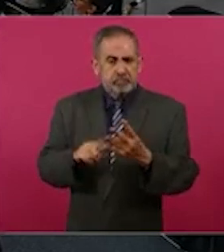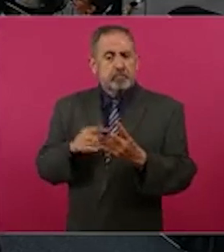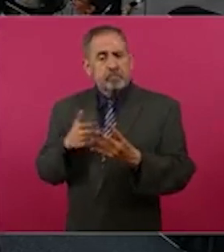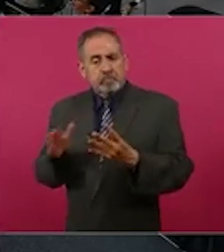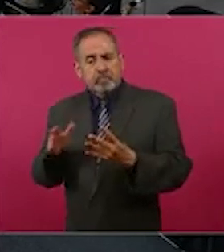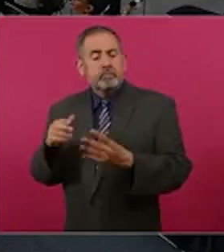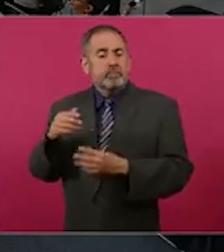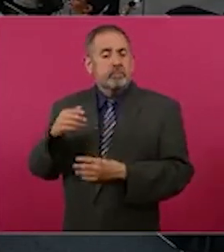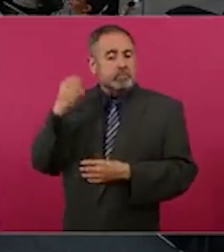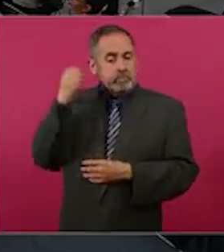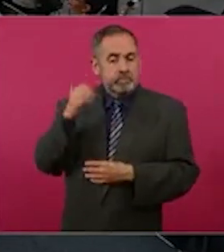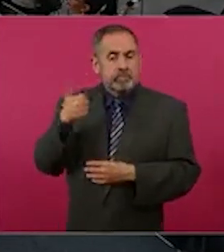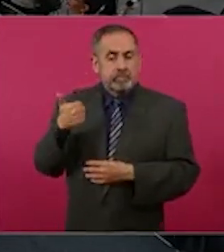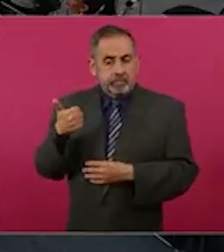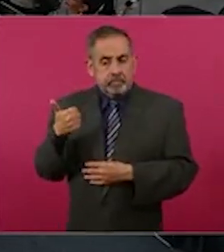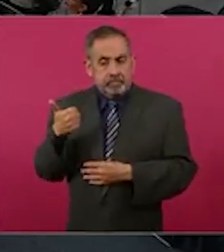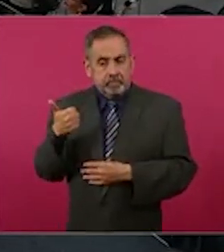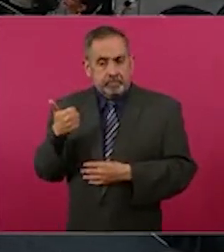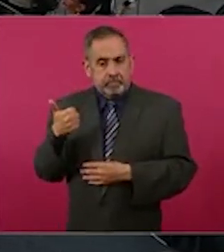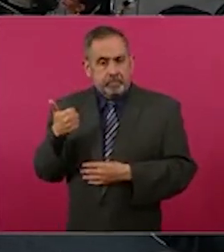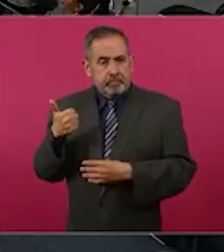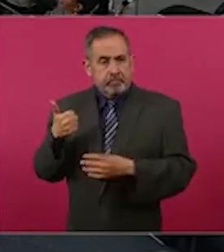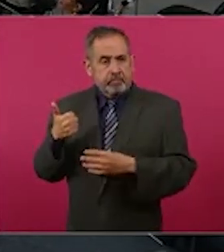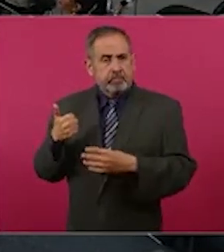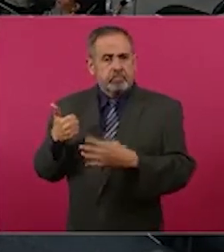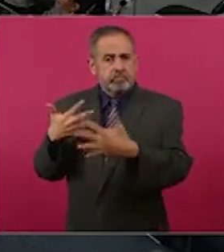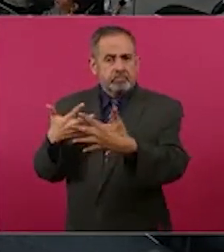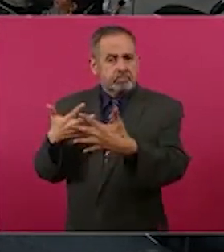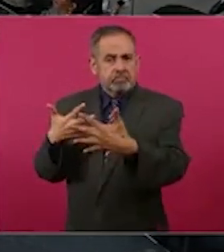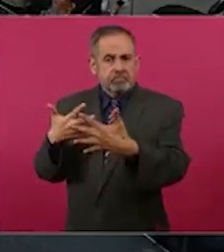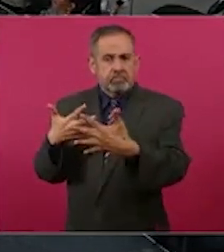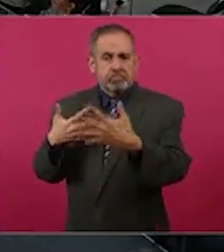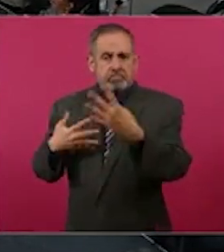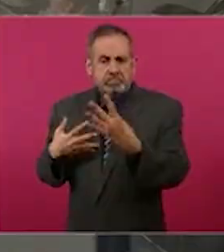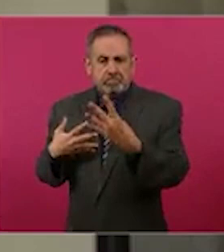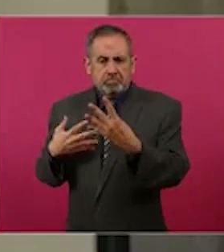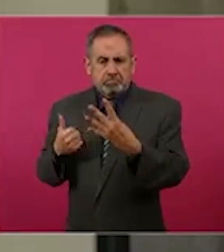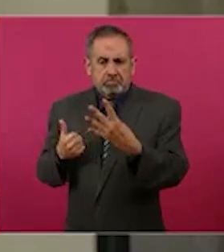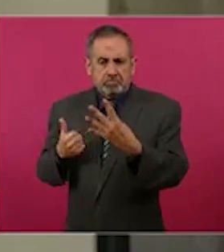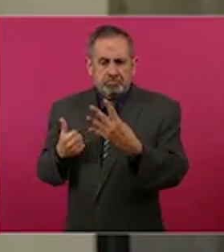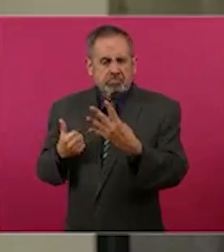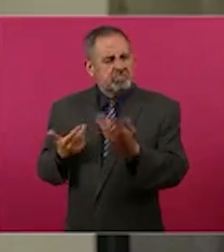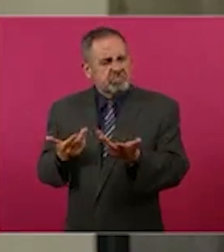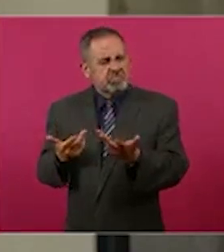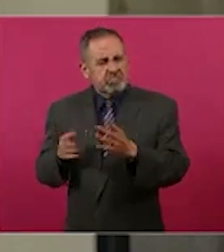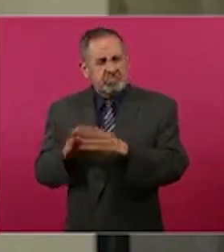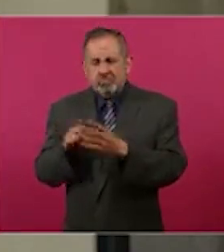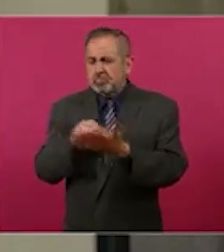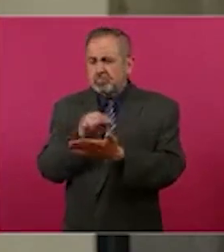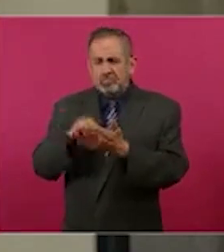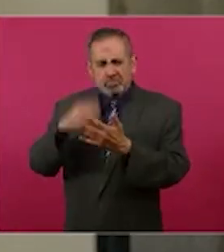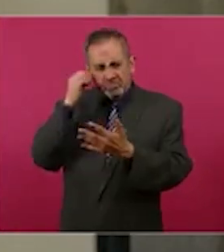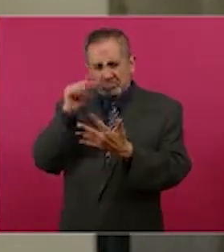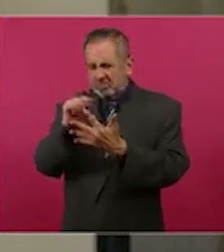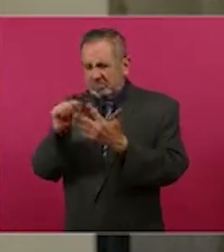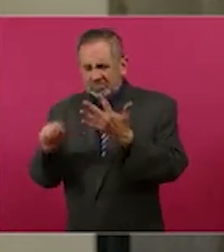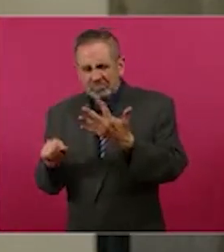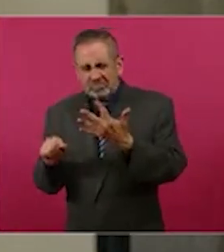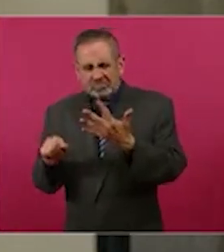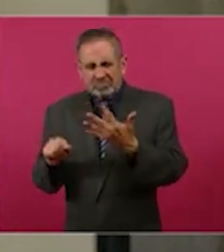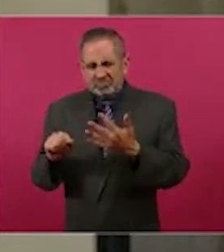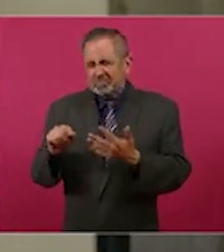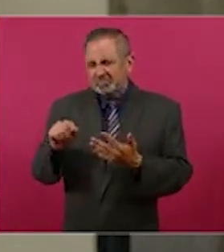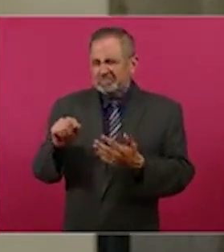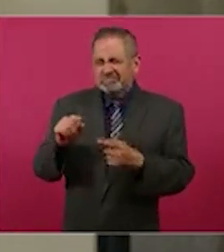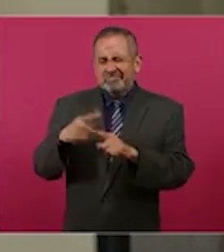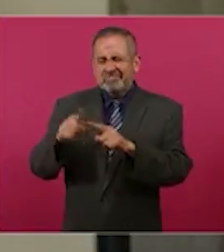Oaxaca, Salinas Cruz, San Blas, Atempa, Asunción, Ixtaltepec, Ciudad Ixtepec,